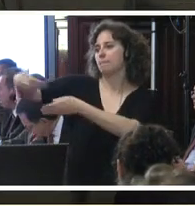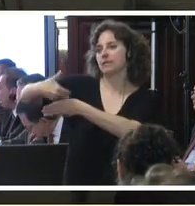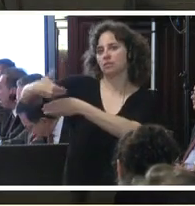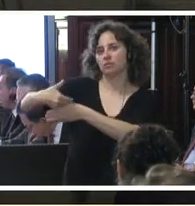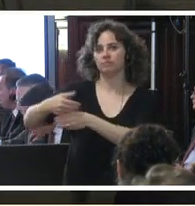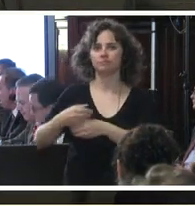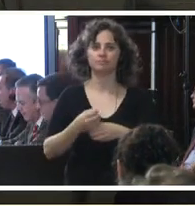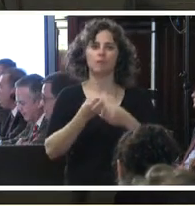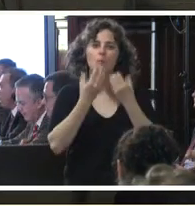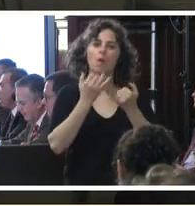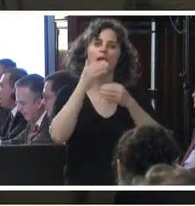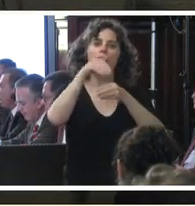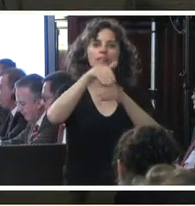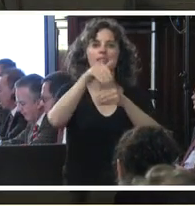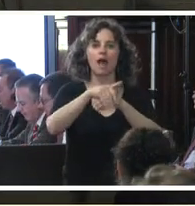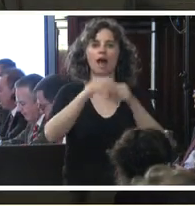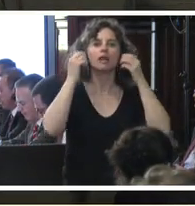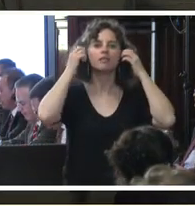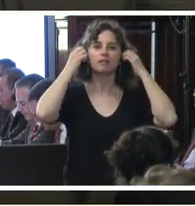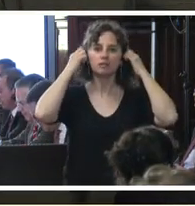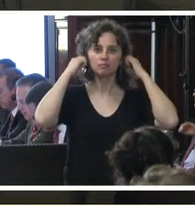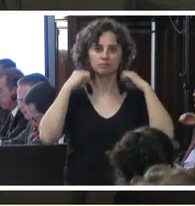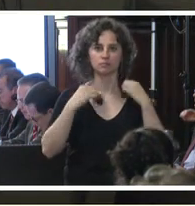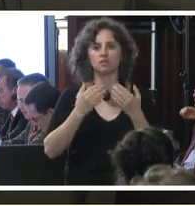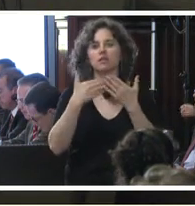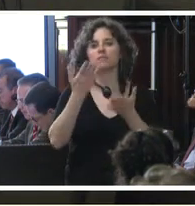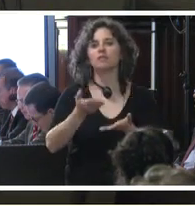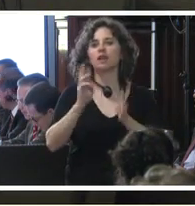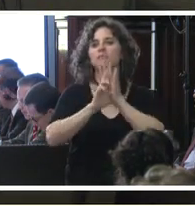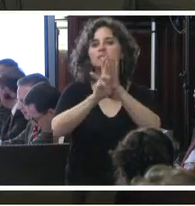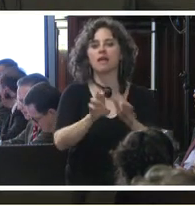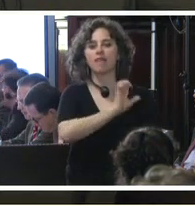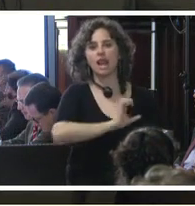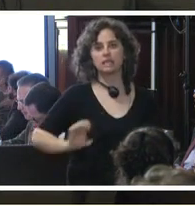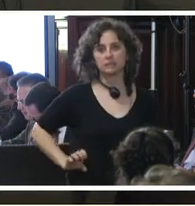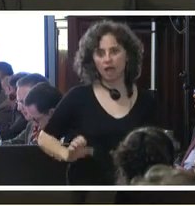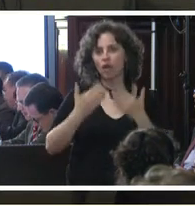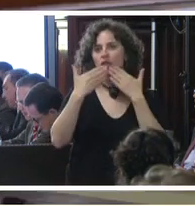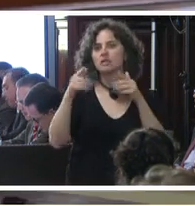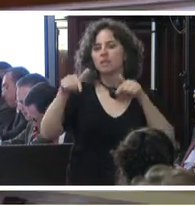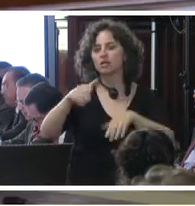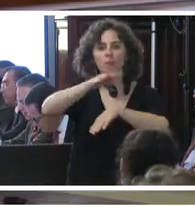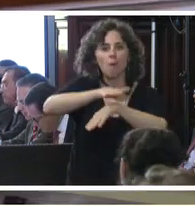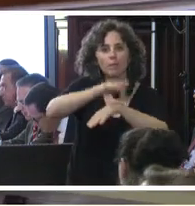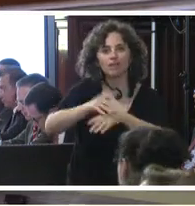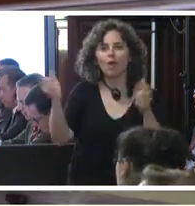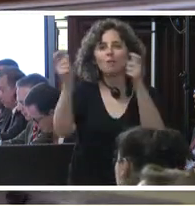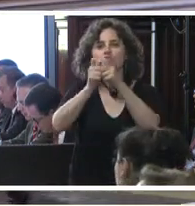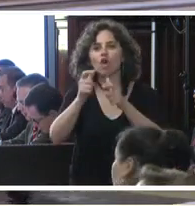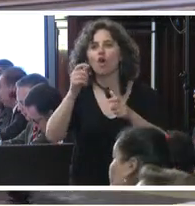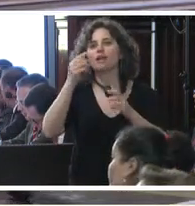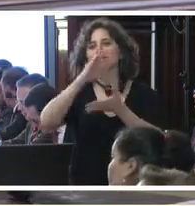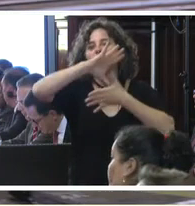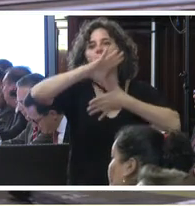Buenas tardes, comisionadas, comisionados, presidenta, representantes del Estado. Agradecemos este espacio a la Comisión Interamericana